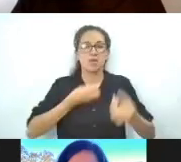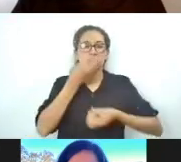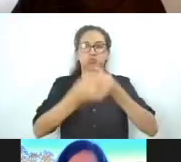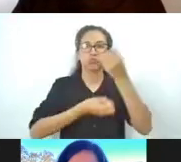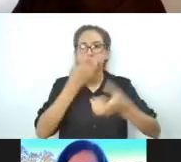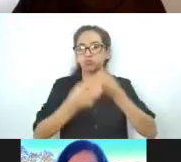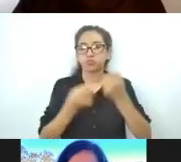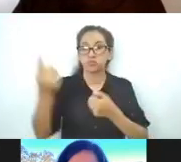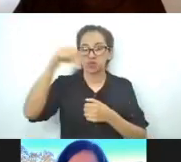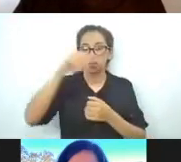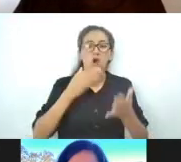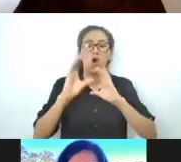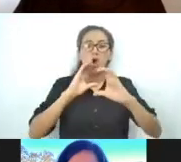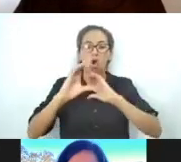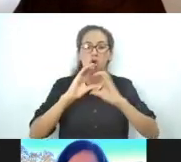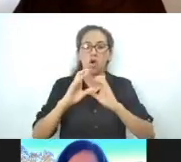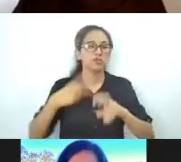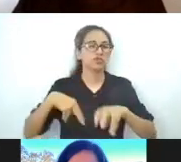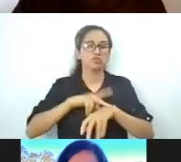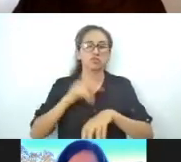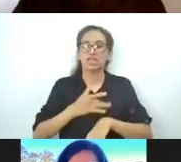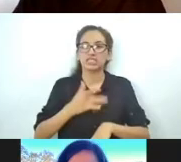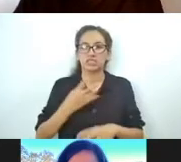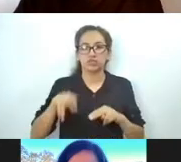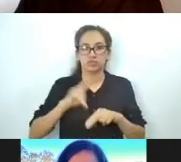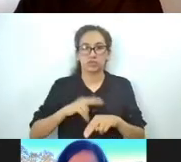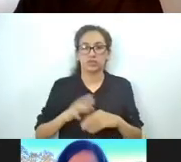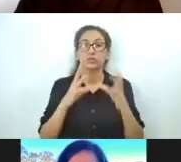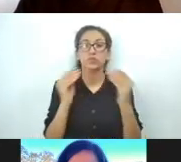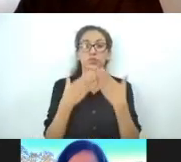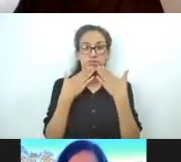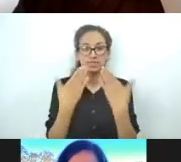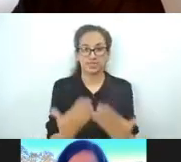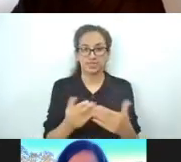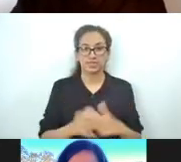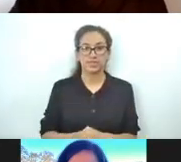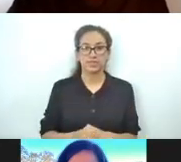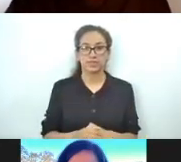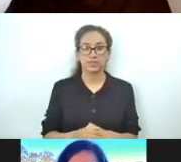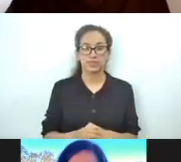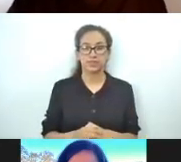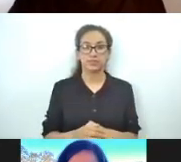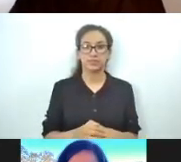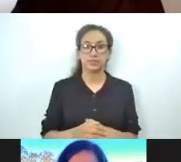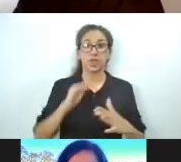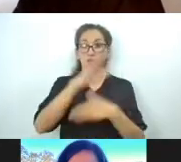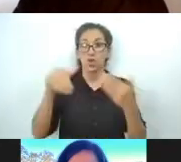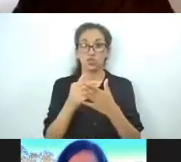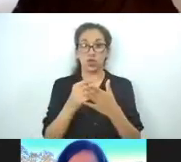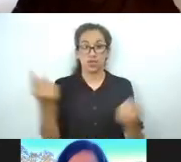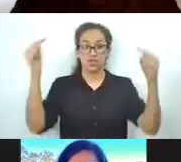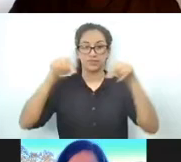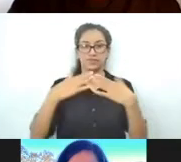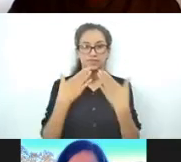a conversar sobre su sexualidad con cierta frecuencia. Bueno, muchas gracias a todos por la presencia, a